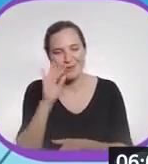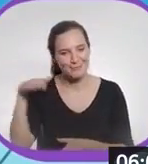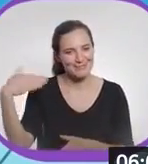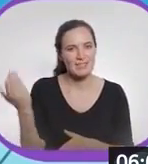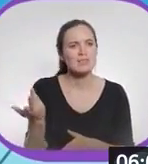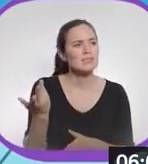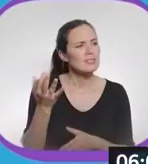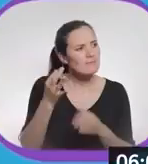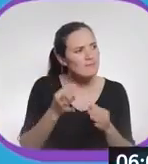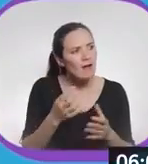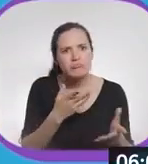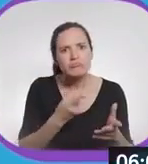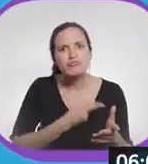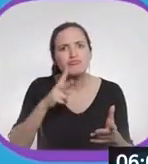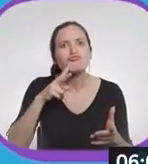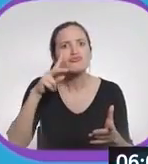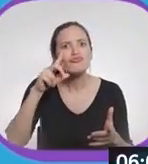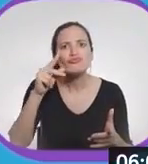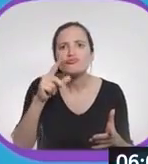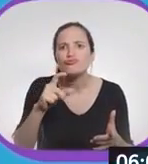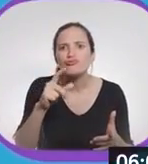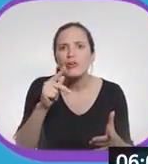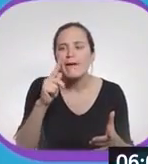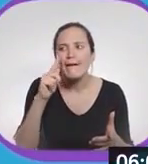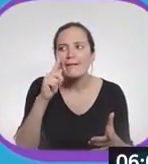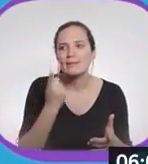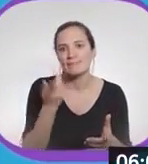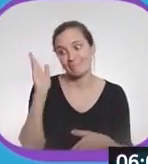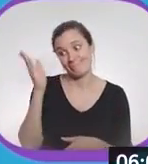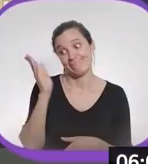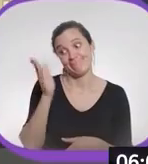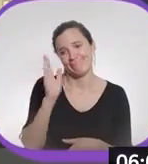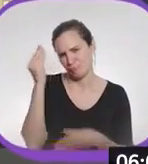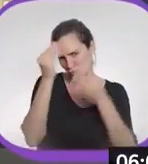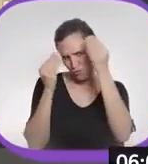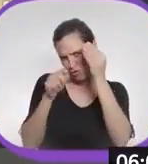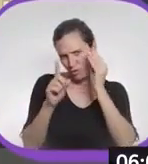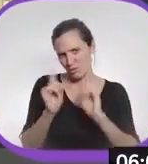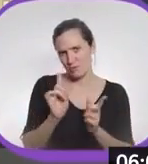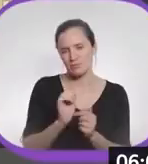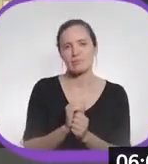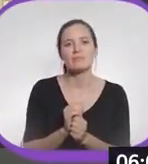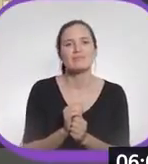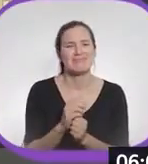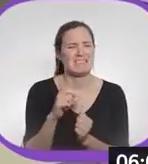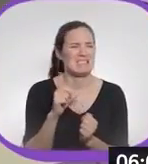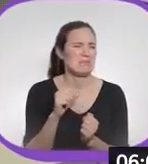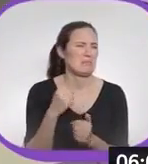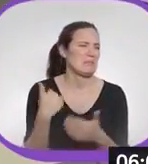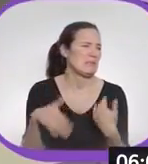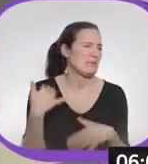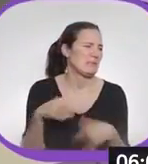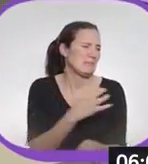cierto, ¿dónde enviaste a Vicky? Oh, no te preocupes. Solo le dimos su merecido. ¡Este tutú de liga me lastima!